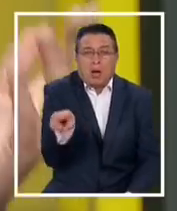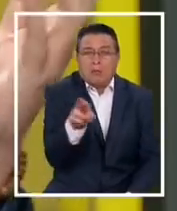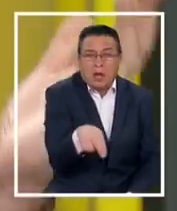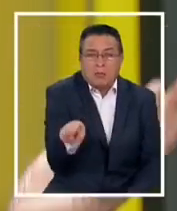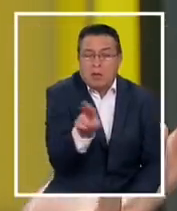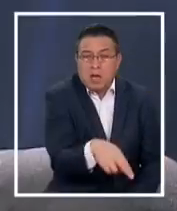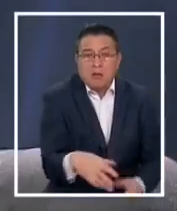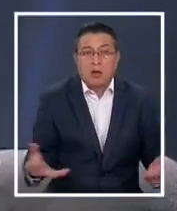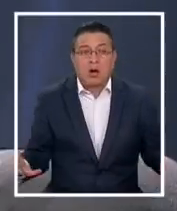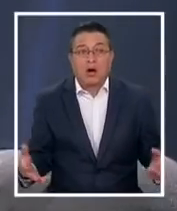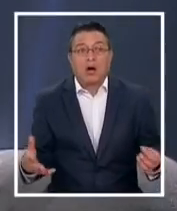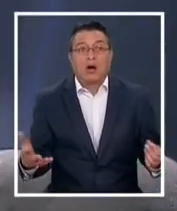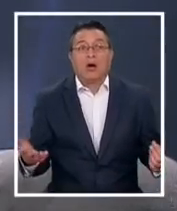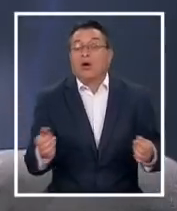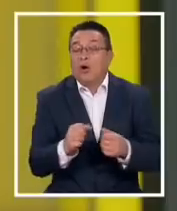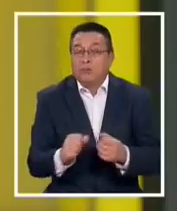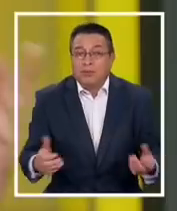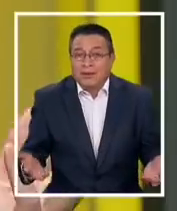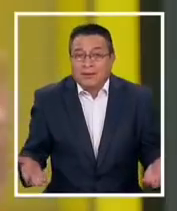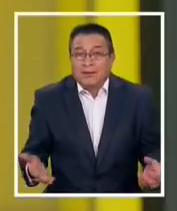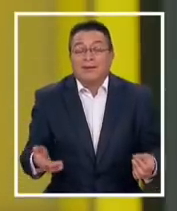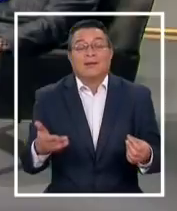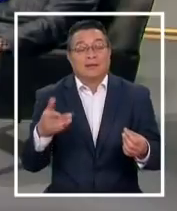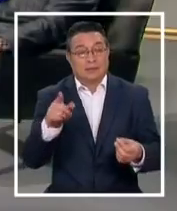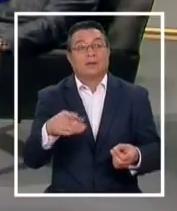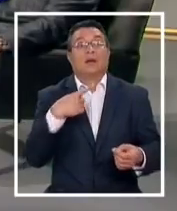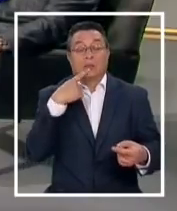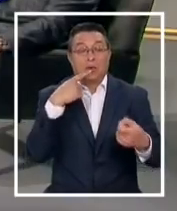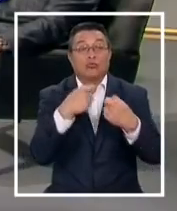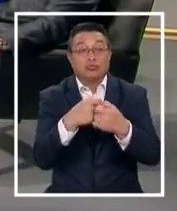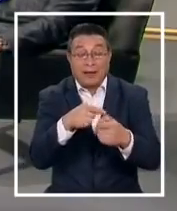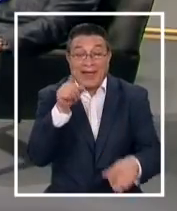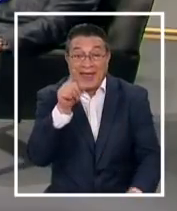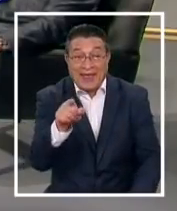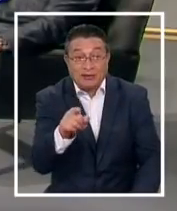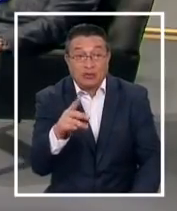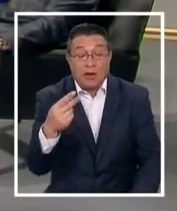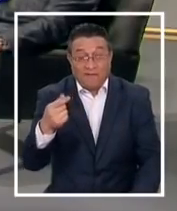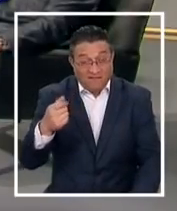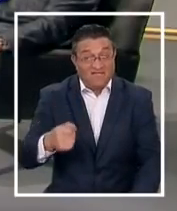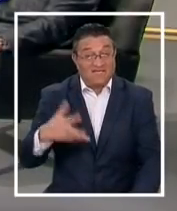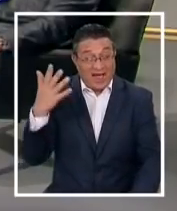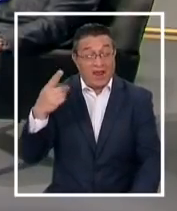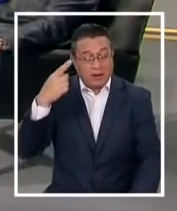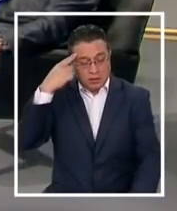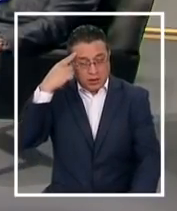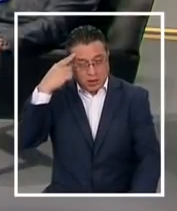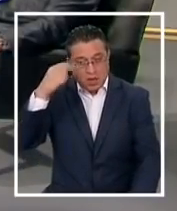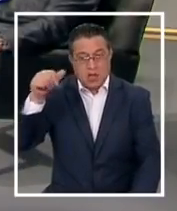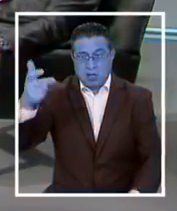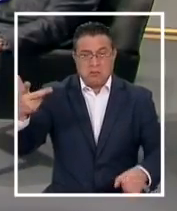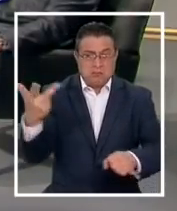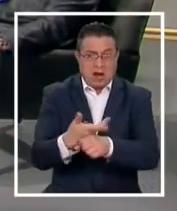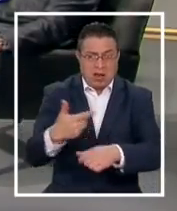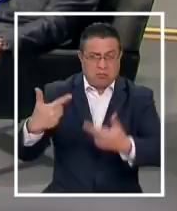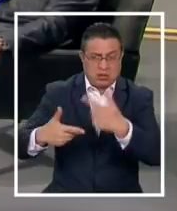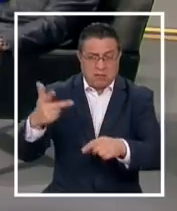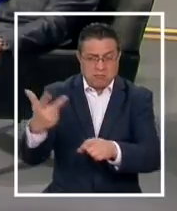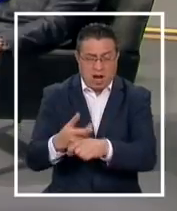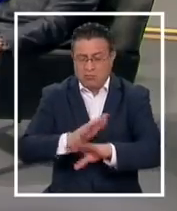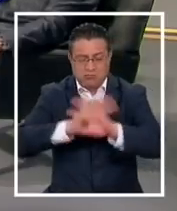que no lo veían venir. No podemos decir eso. Todos de acuerdo. Entonces, lo que te discuten ellos, si eso vale la pena como para castigar esa mala gestión